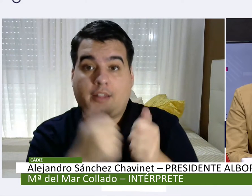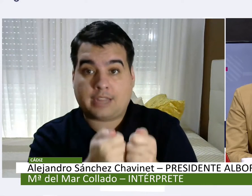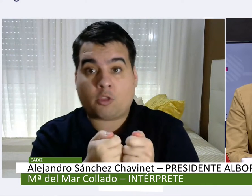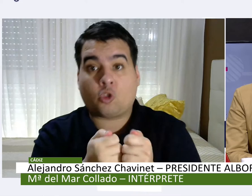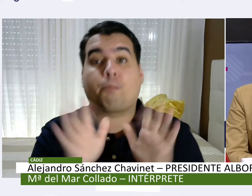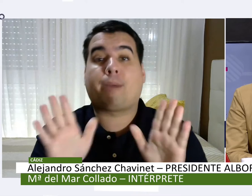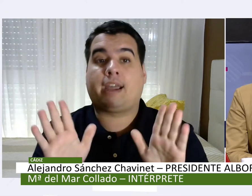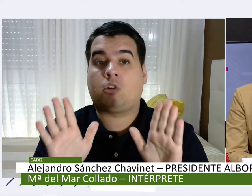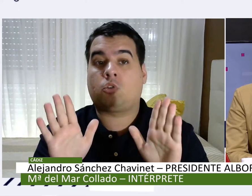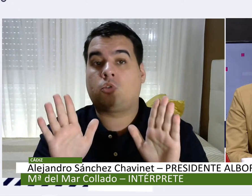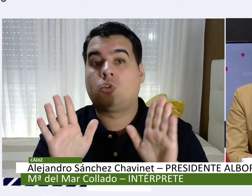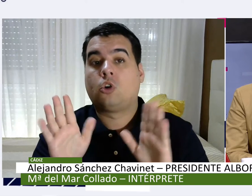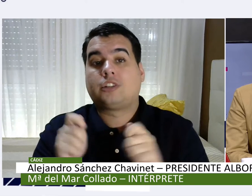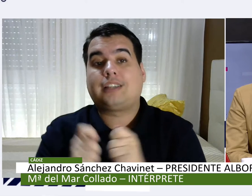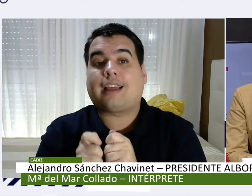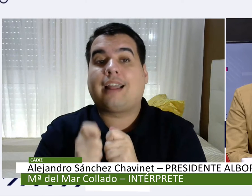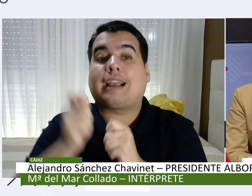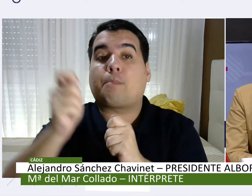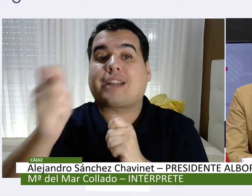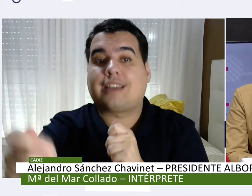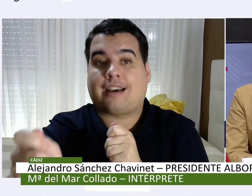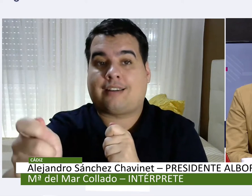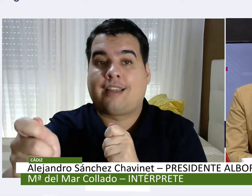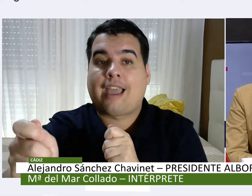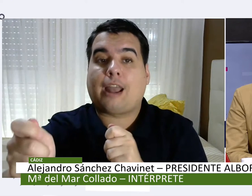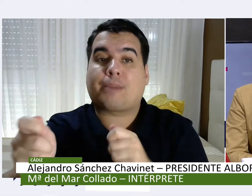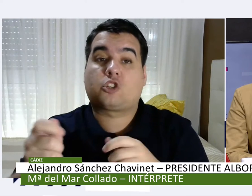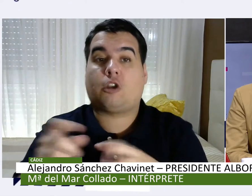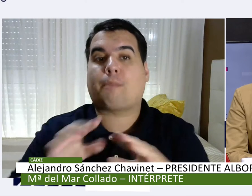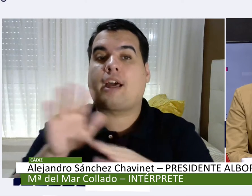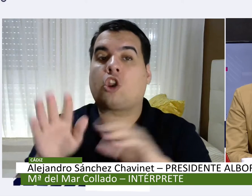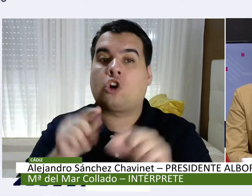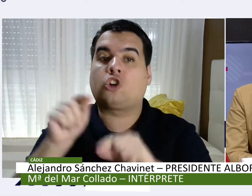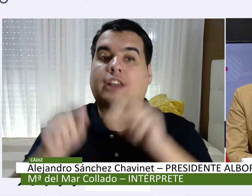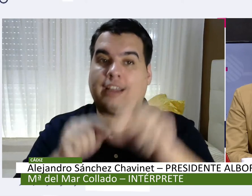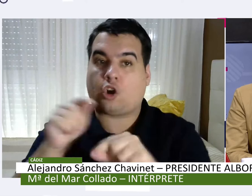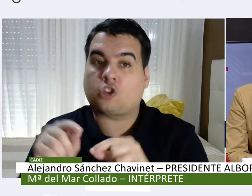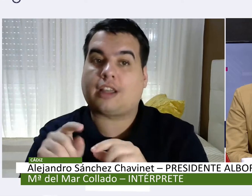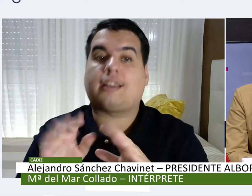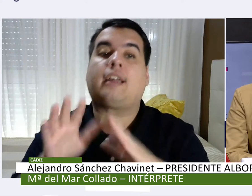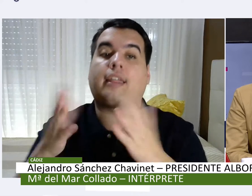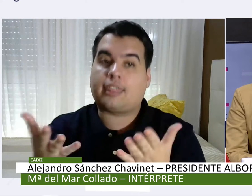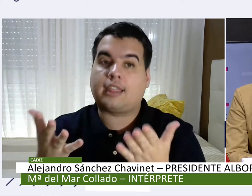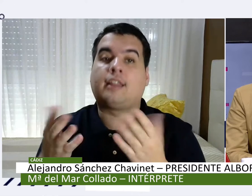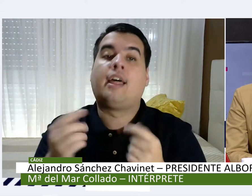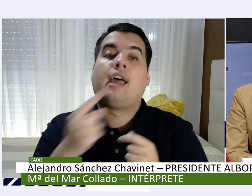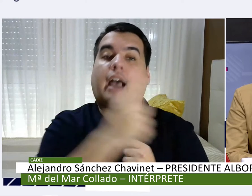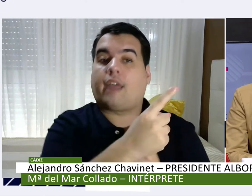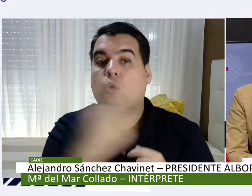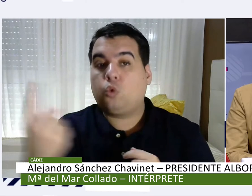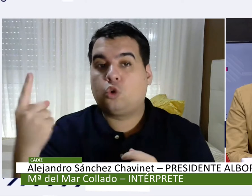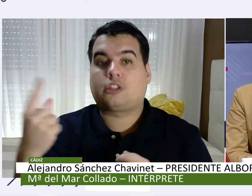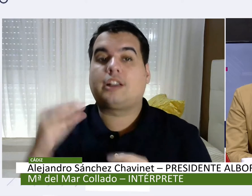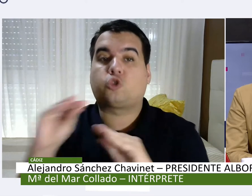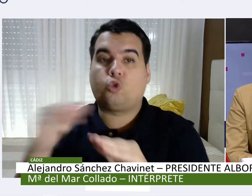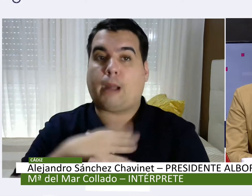móvil escribiendo. Pero si tenés que pasar a la persona para no tener que contagiar, es decir,